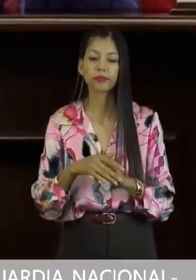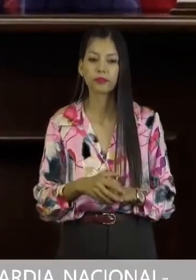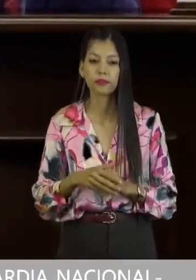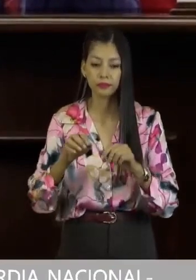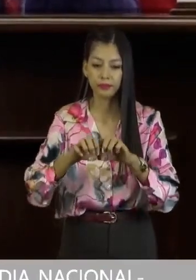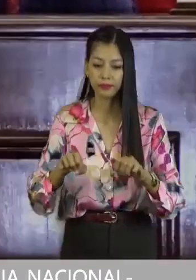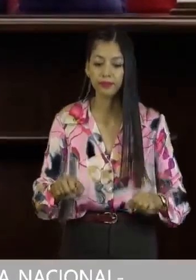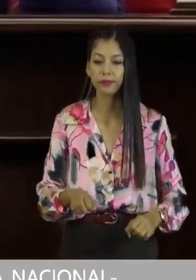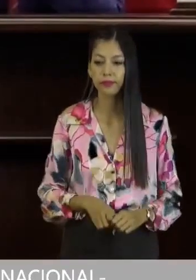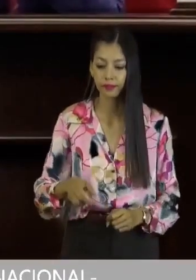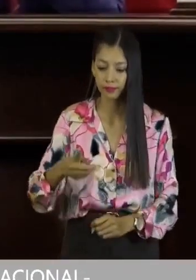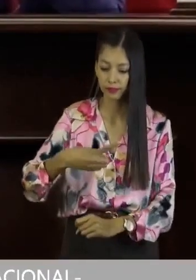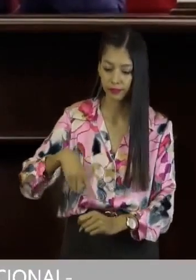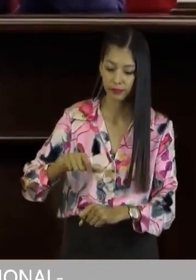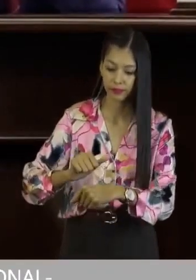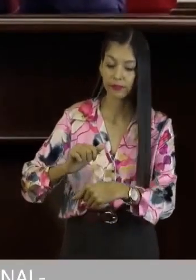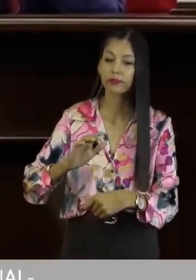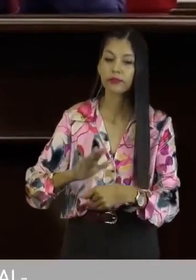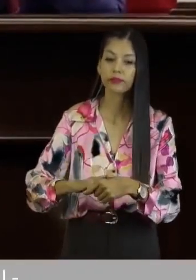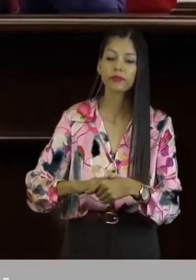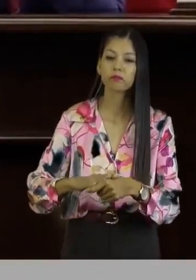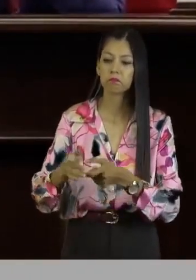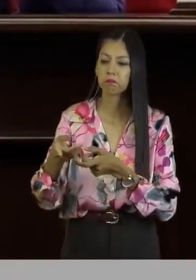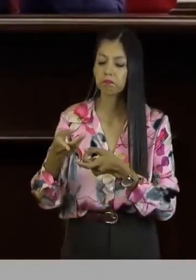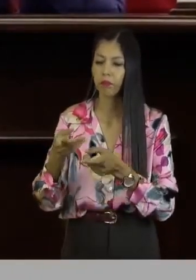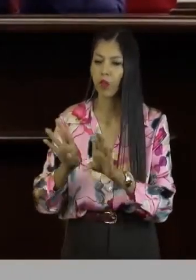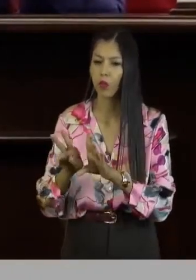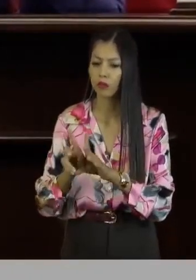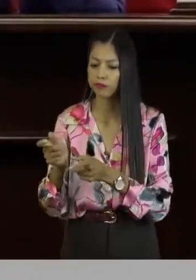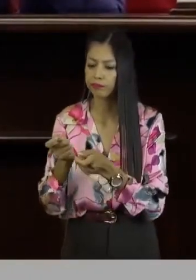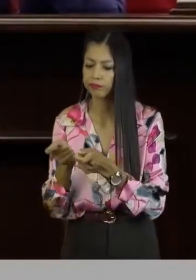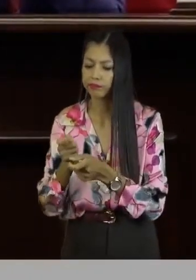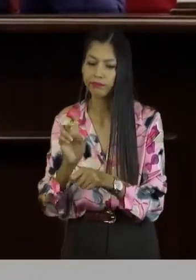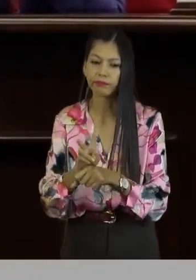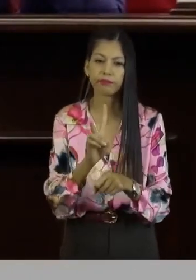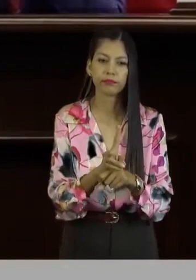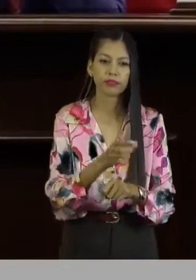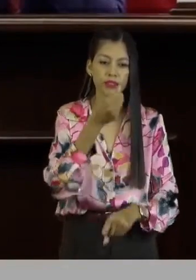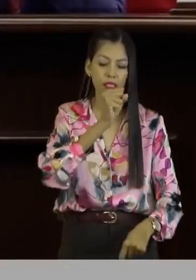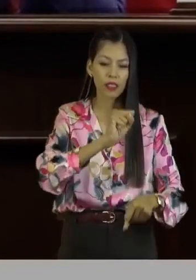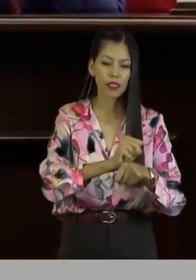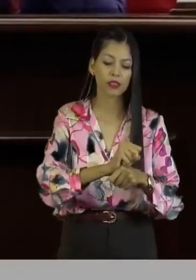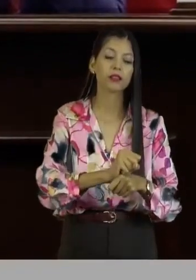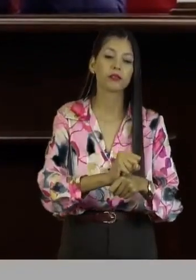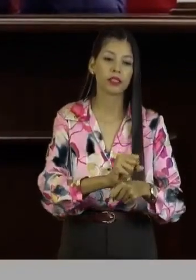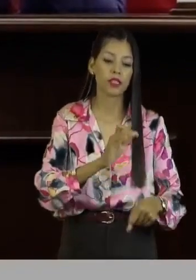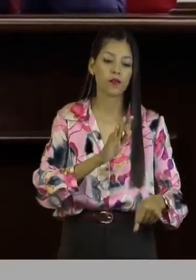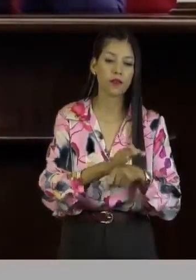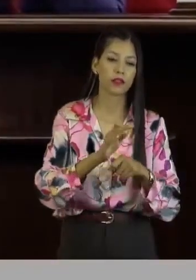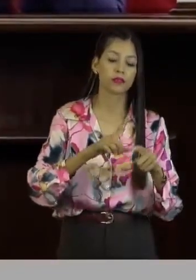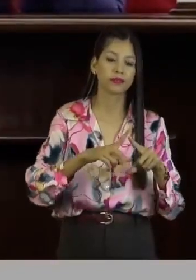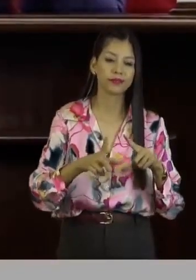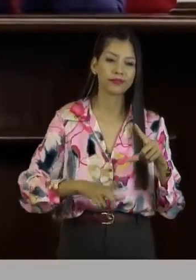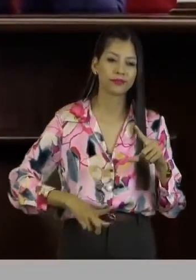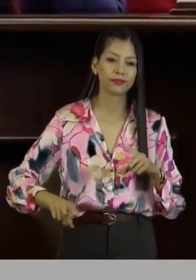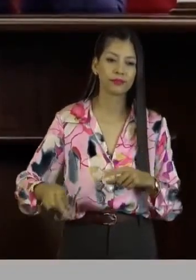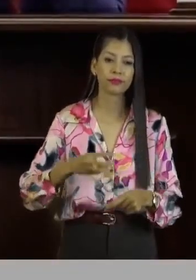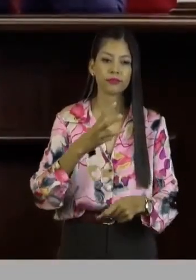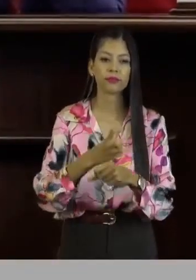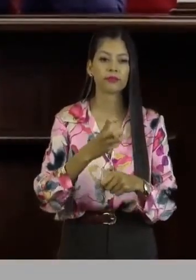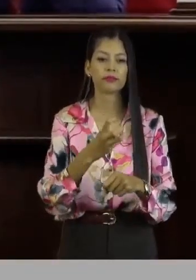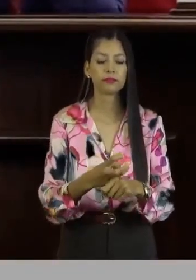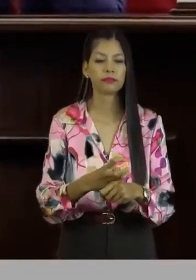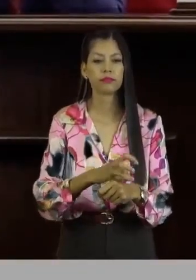estructura administrativa y operativa de la Secretaría de la Defensa Nacional un tercer